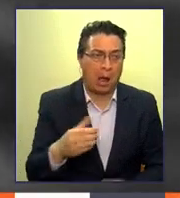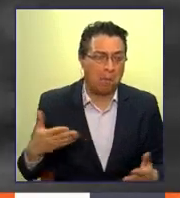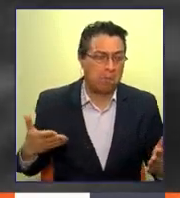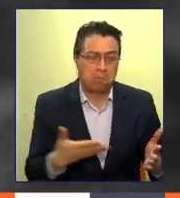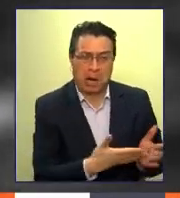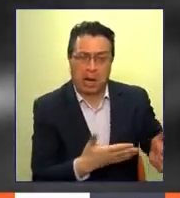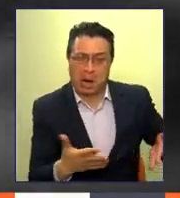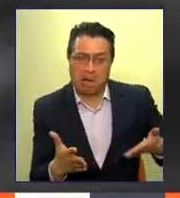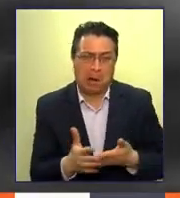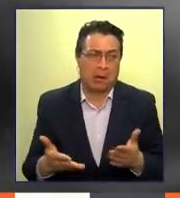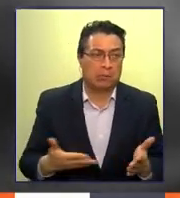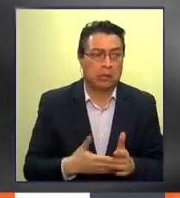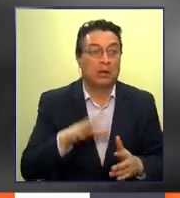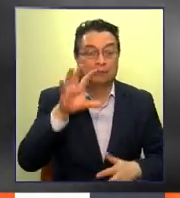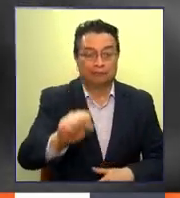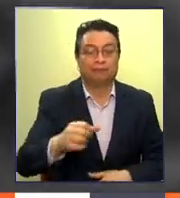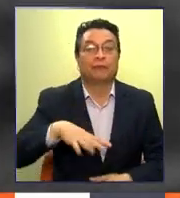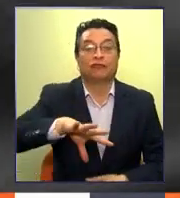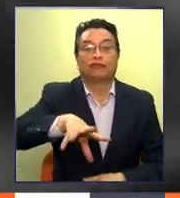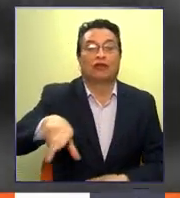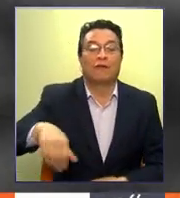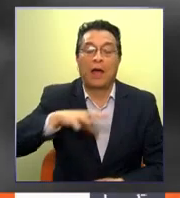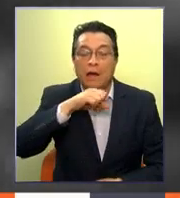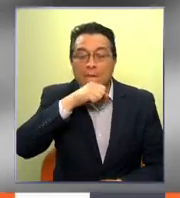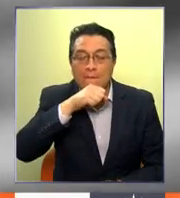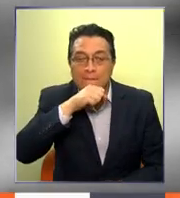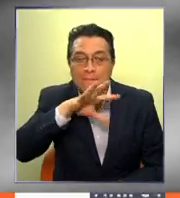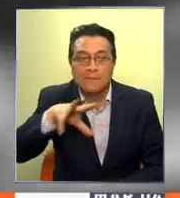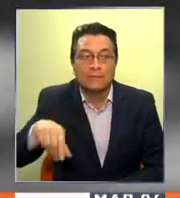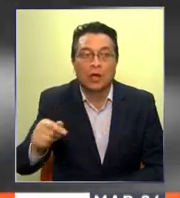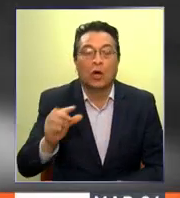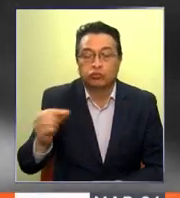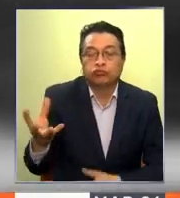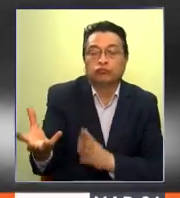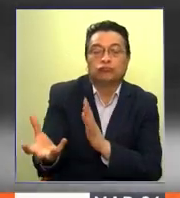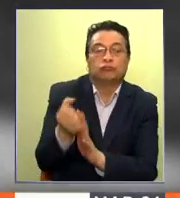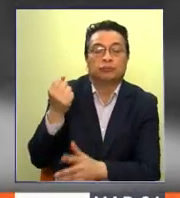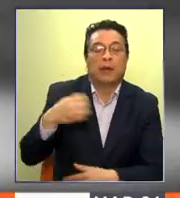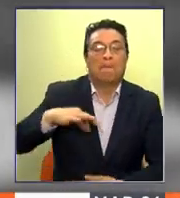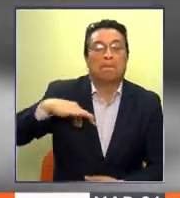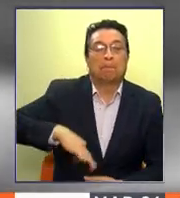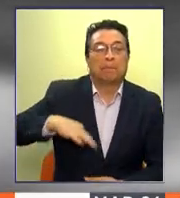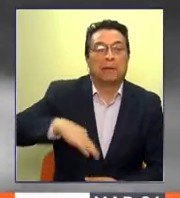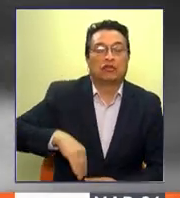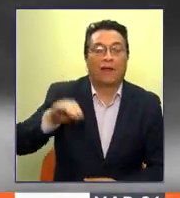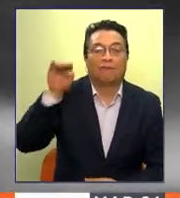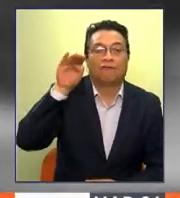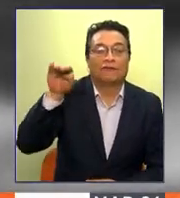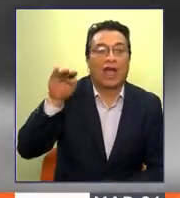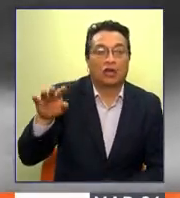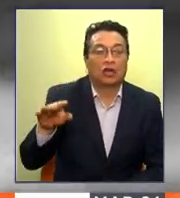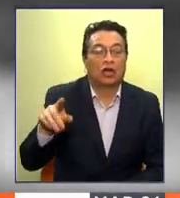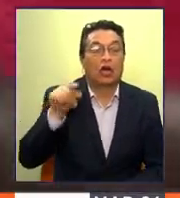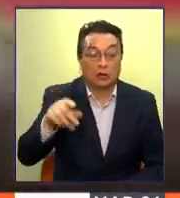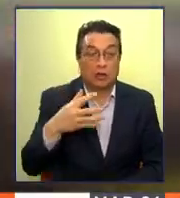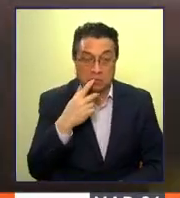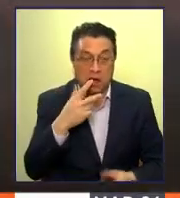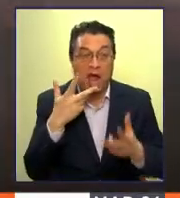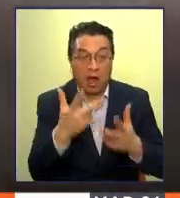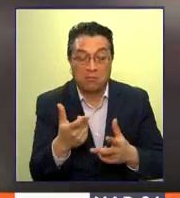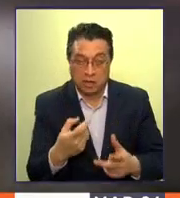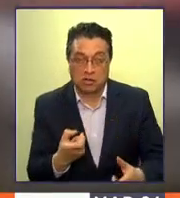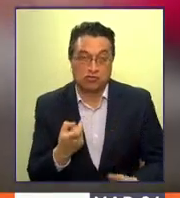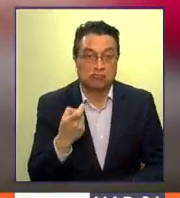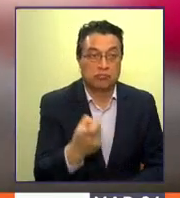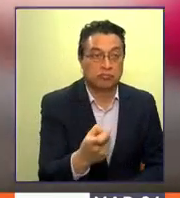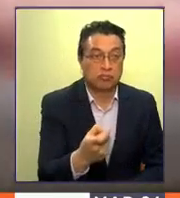Lo sorprendieron intentando robar a un adulto mayor que recién había sacado su pensión en el banco. Incluso lo amenazaron con un arma.